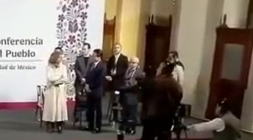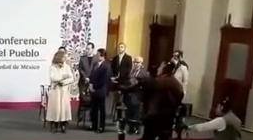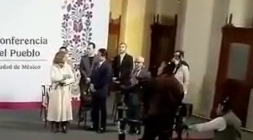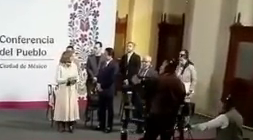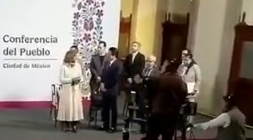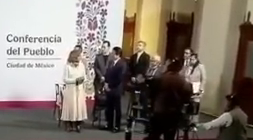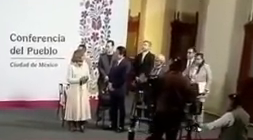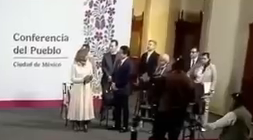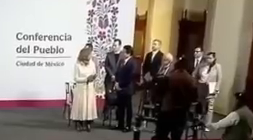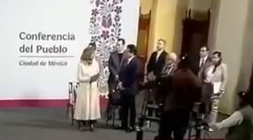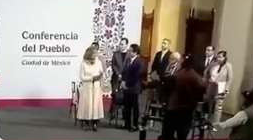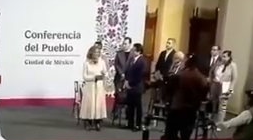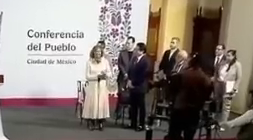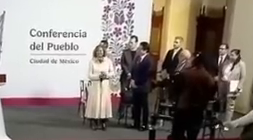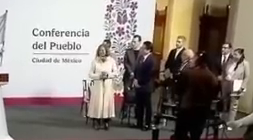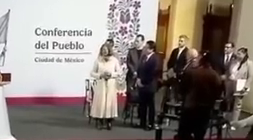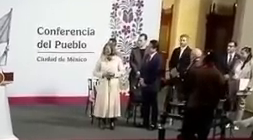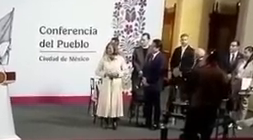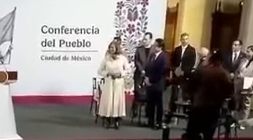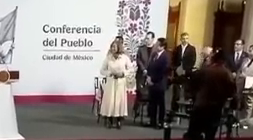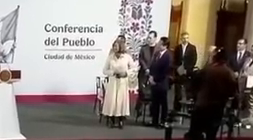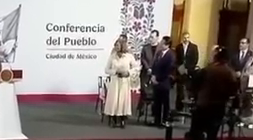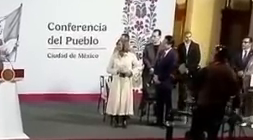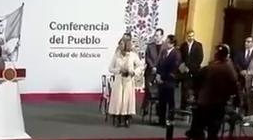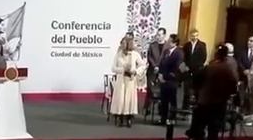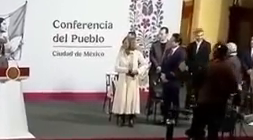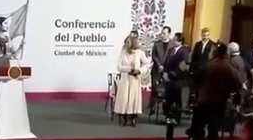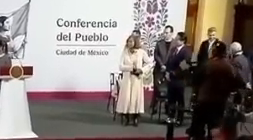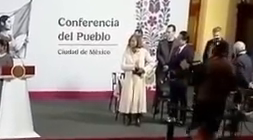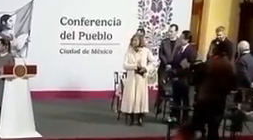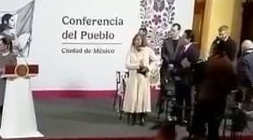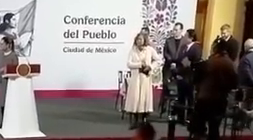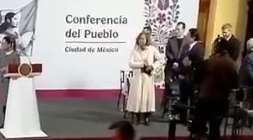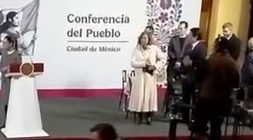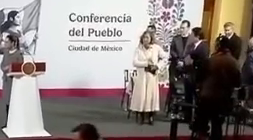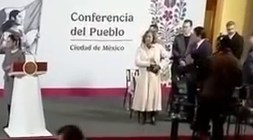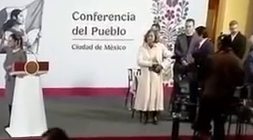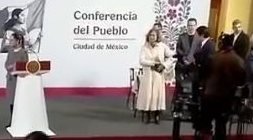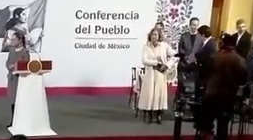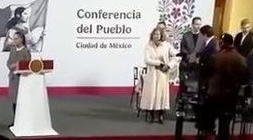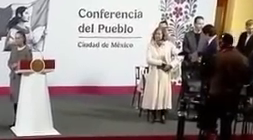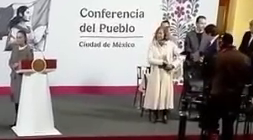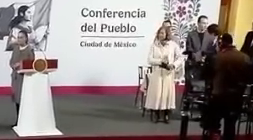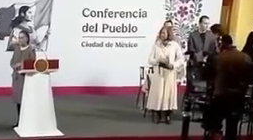Ah, ¿por qué no me dices dónde son hoy los foros?